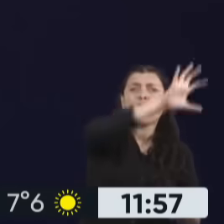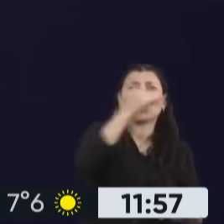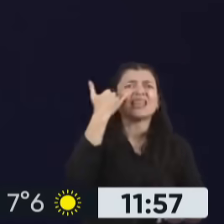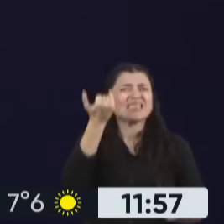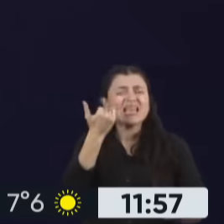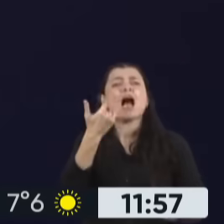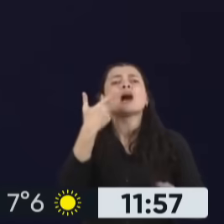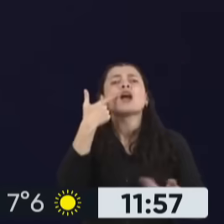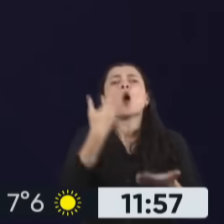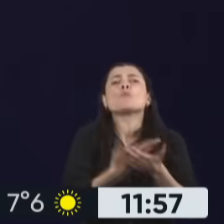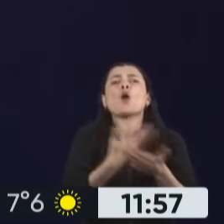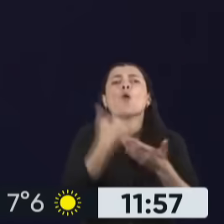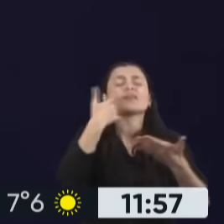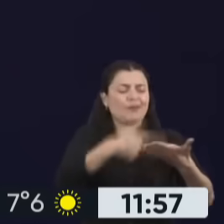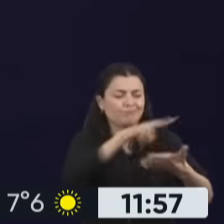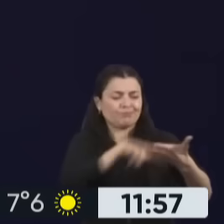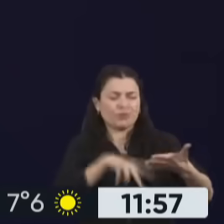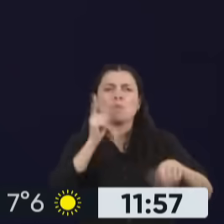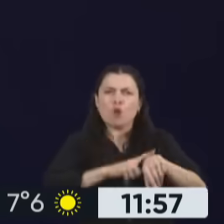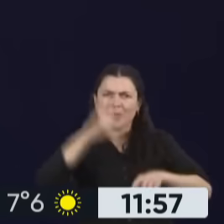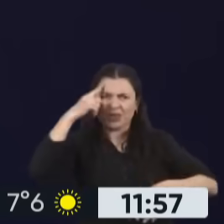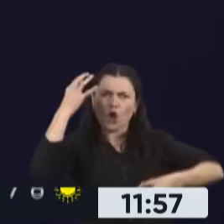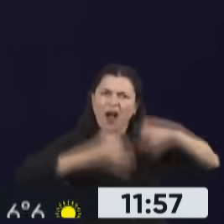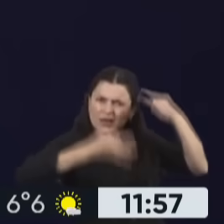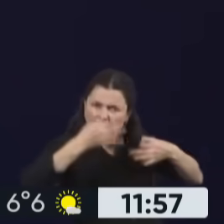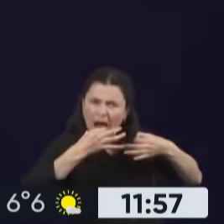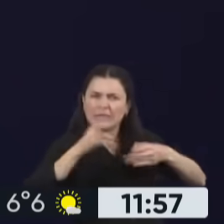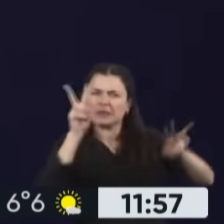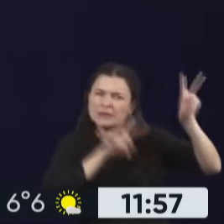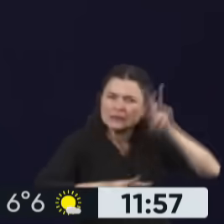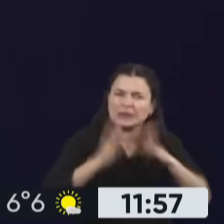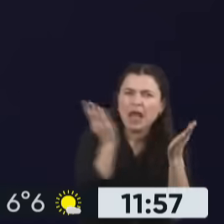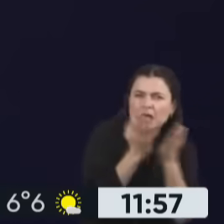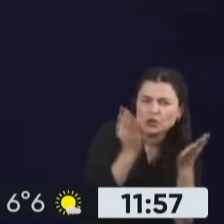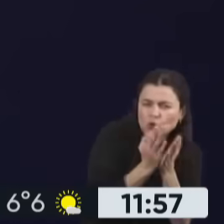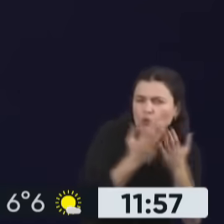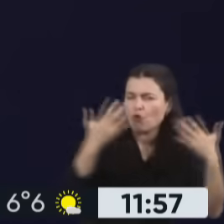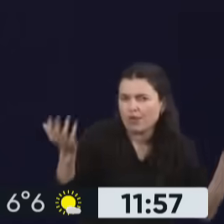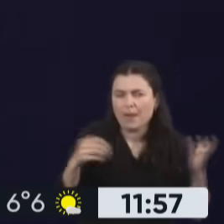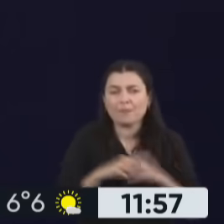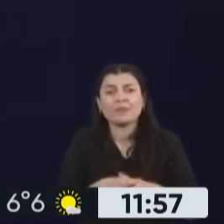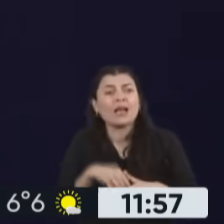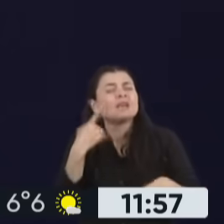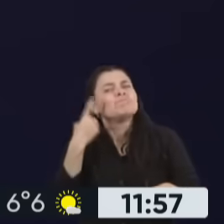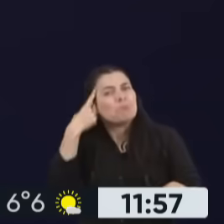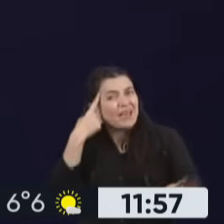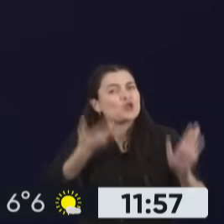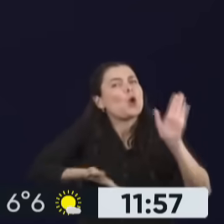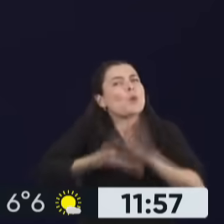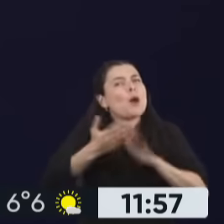siendo evaluada. Entiendo que se va a hacer una especie de